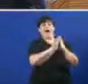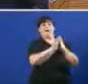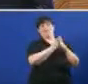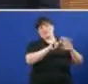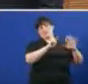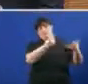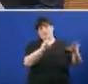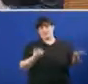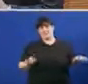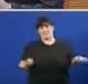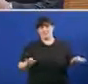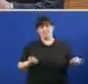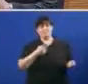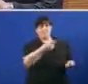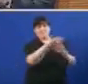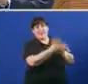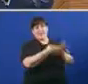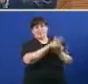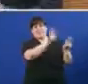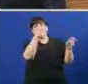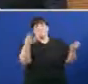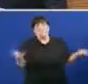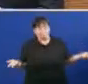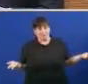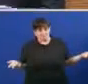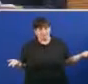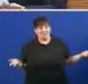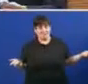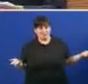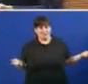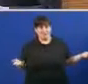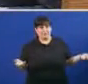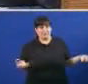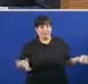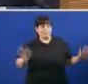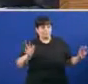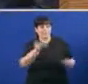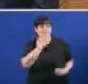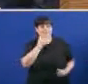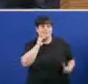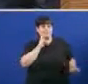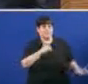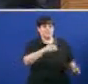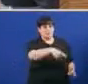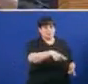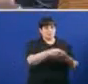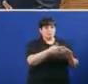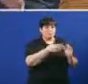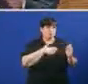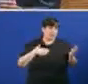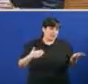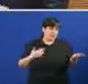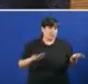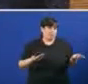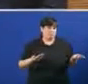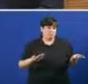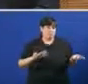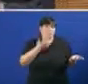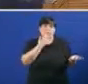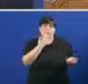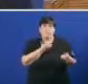falando, señoría? Pero, Si quere vostede, señoría, utilizar